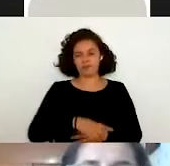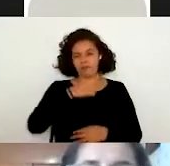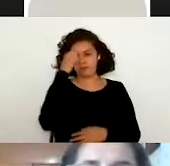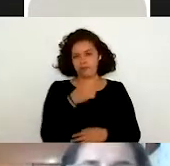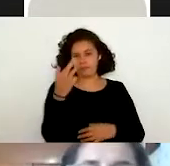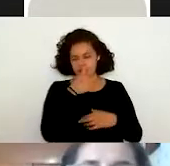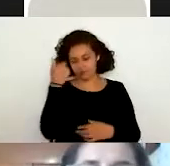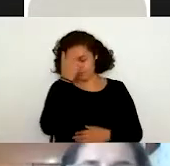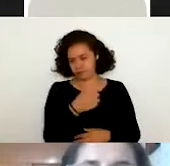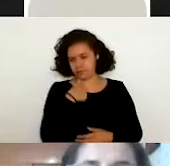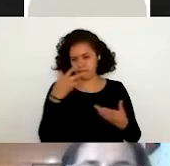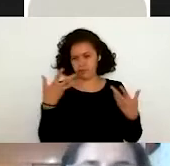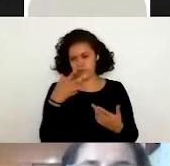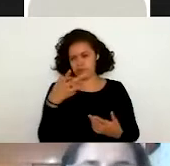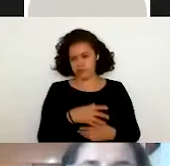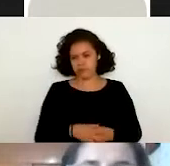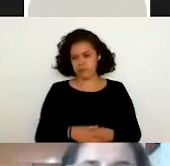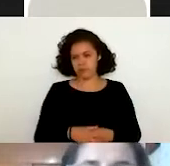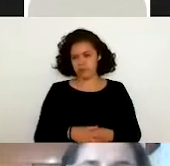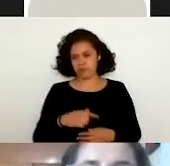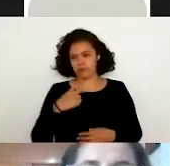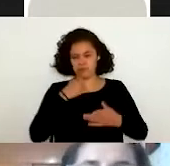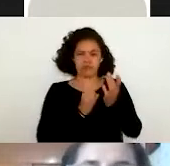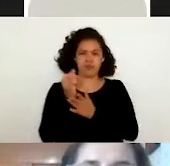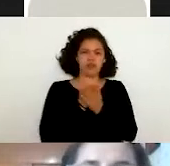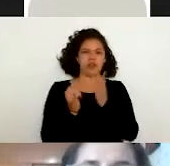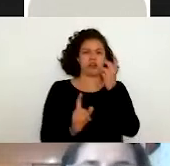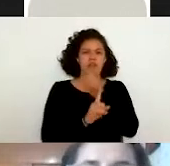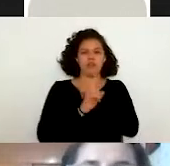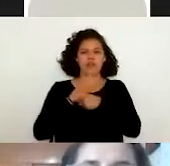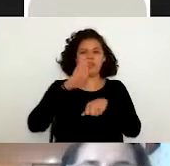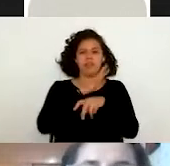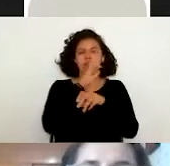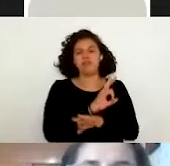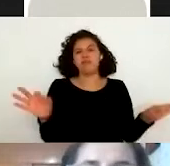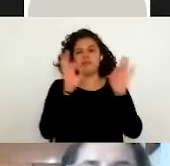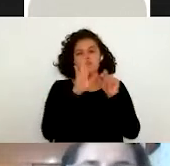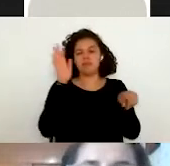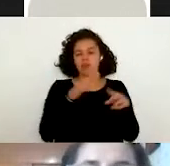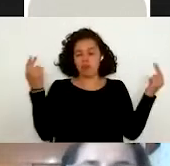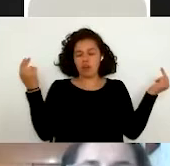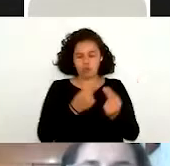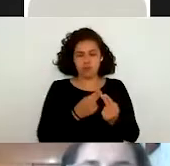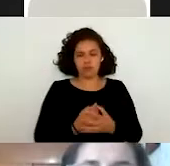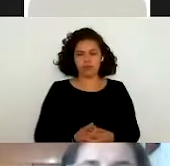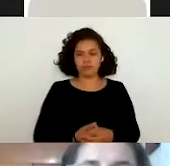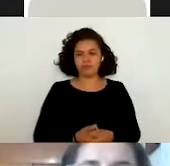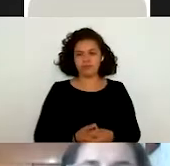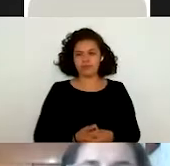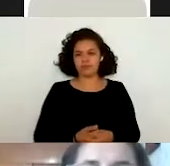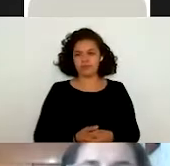a hacer, entonces voy a definir cuáles son los problemas prioritarios, los urgentes, ¿no? que